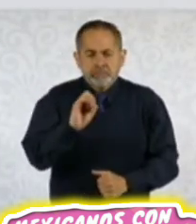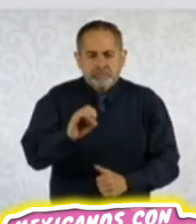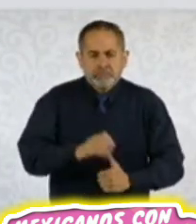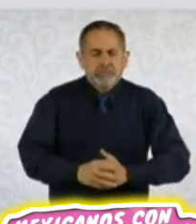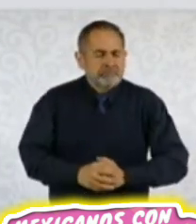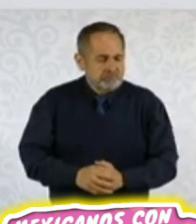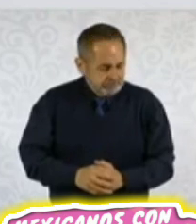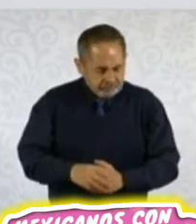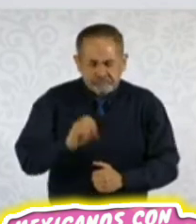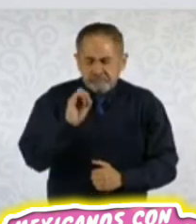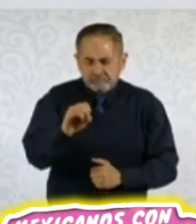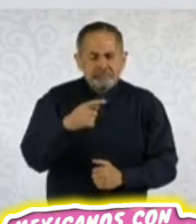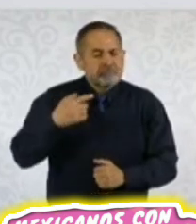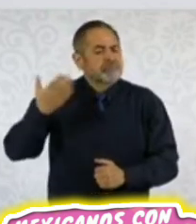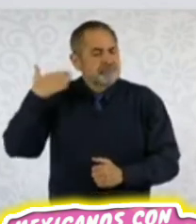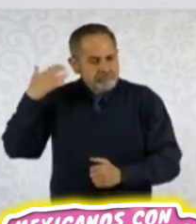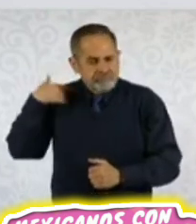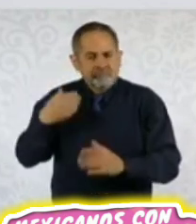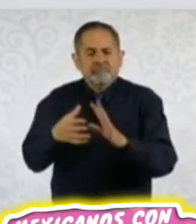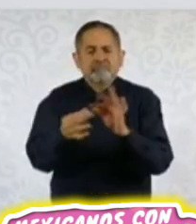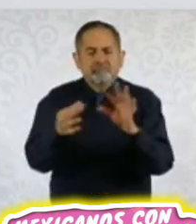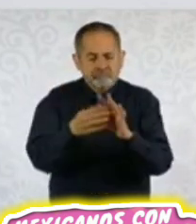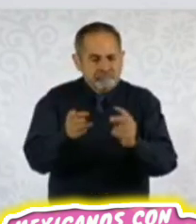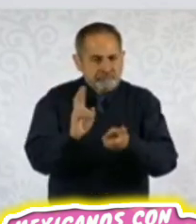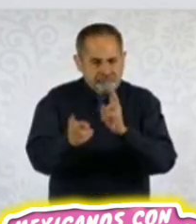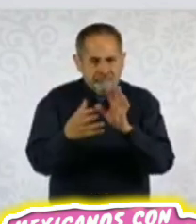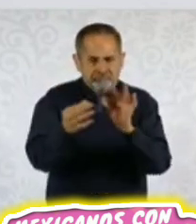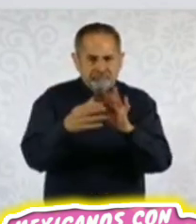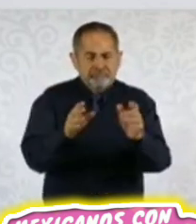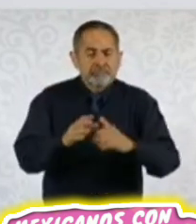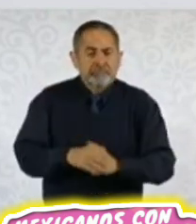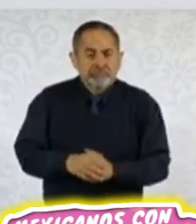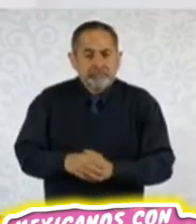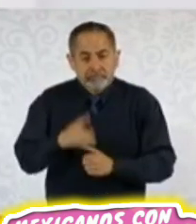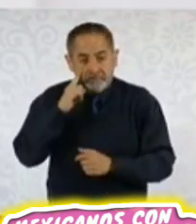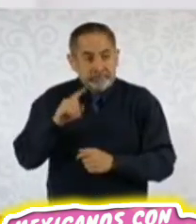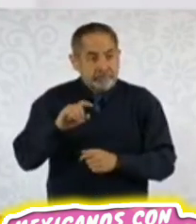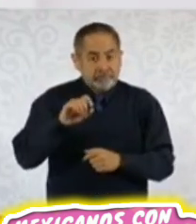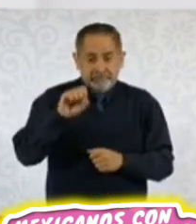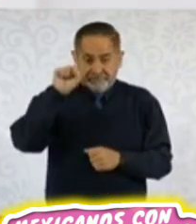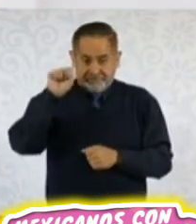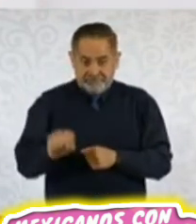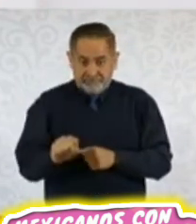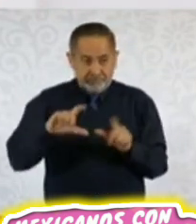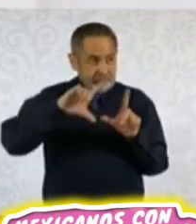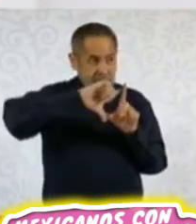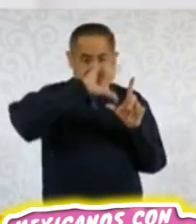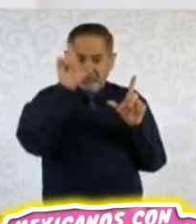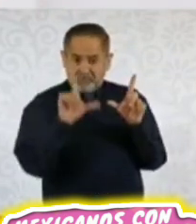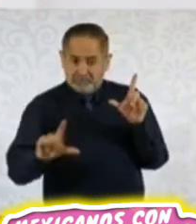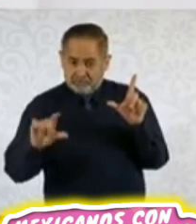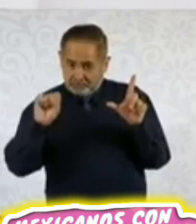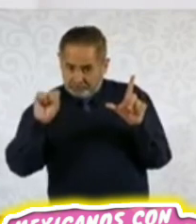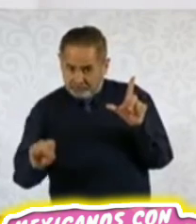bueno, como lo he comentado, para los estados del sureste vamos a seguir con el Tren